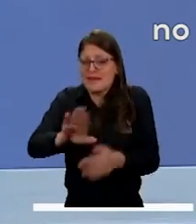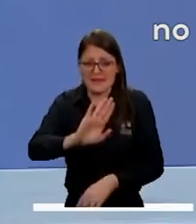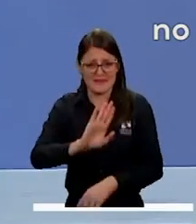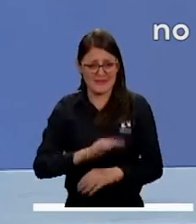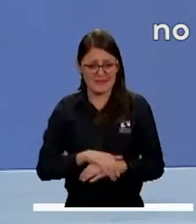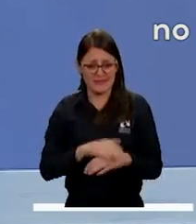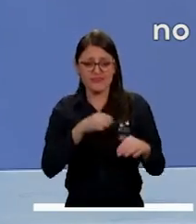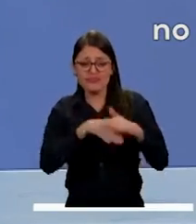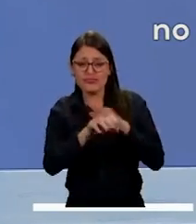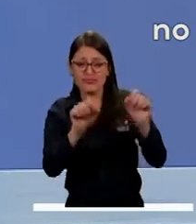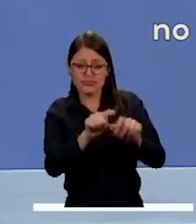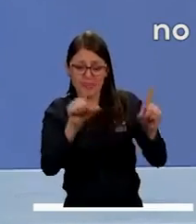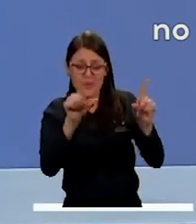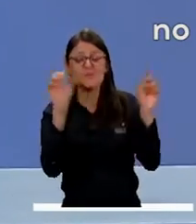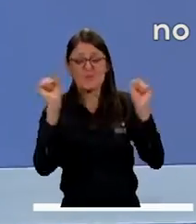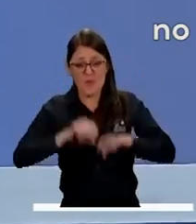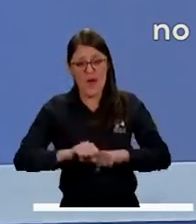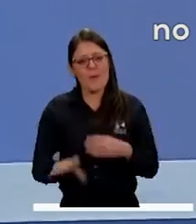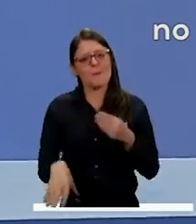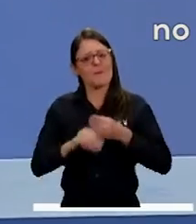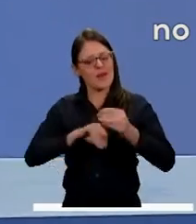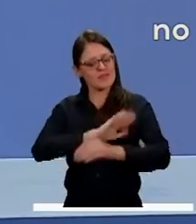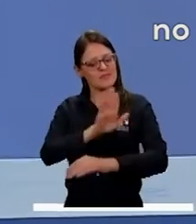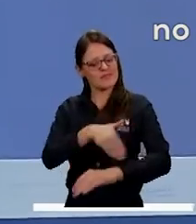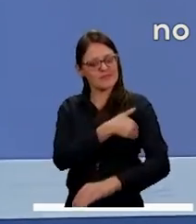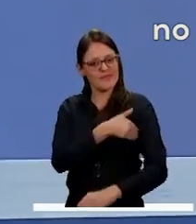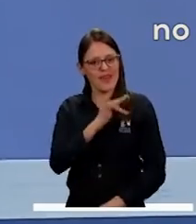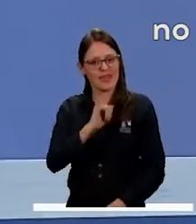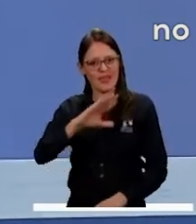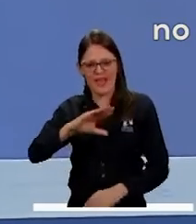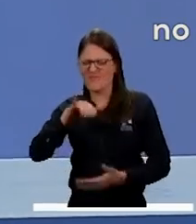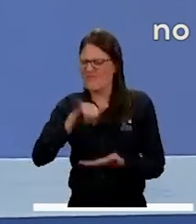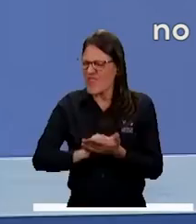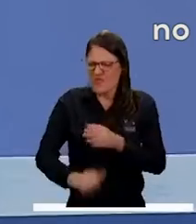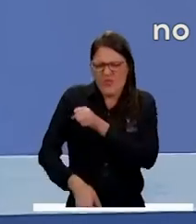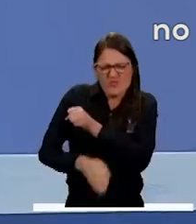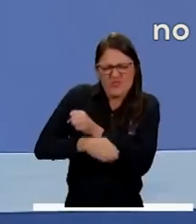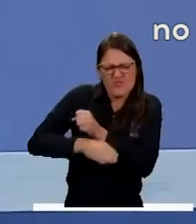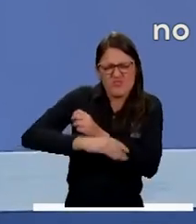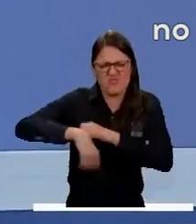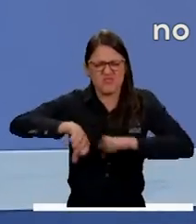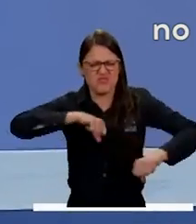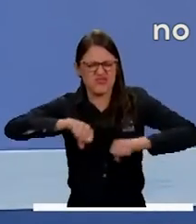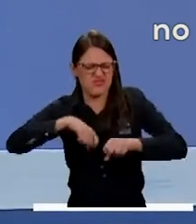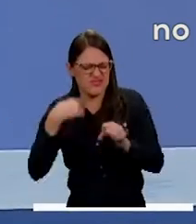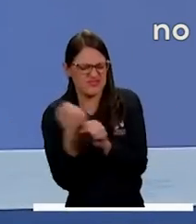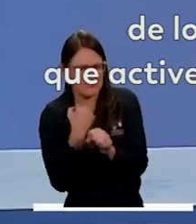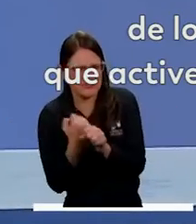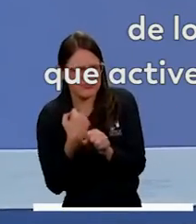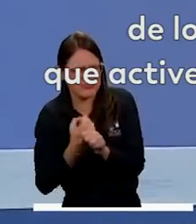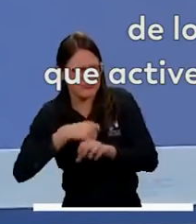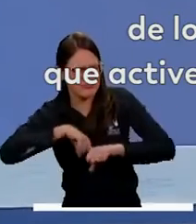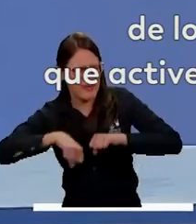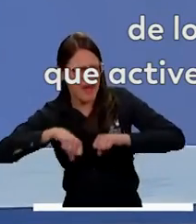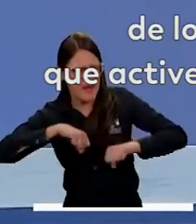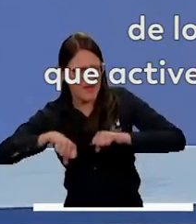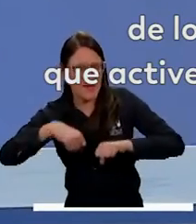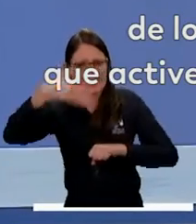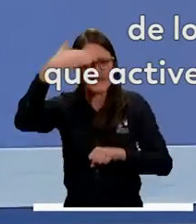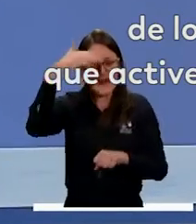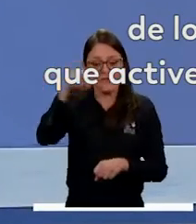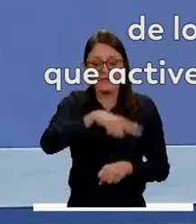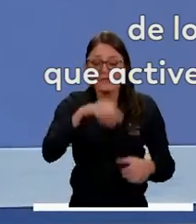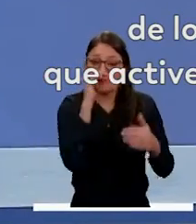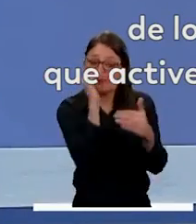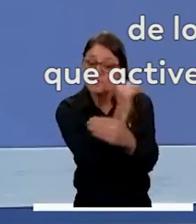TIC no parará hasta haber llevado el mensaje de la toma de decisiones responsables y el aprovechamiento de los beneficios de